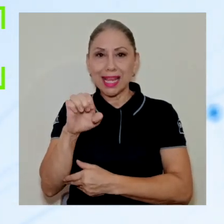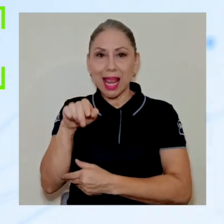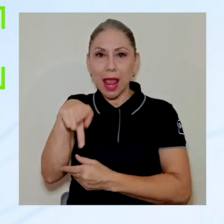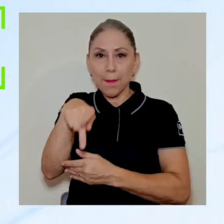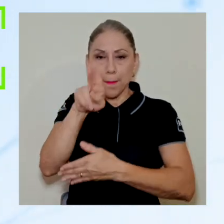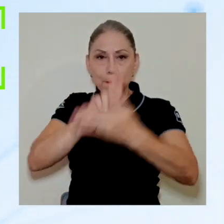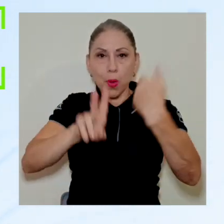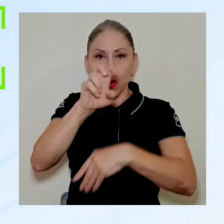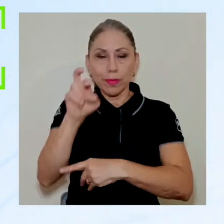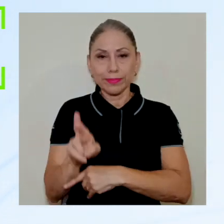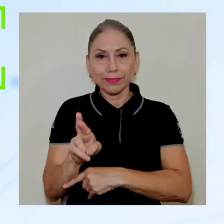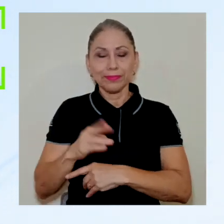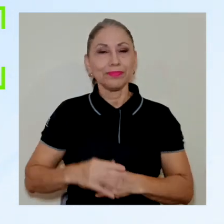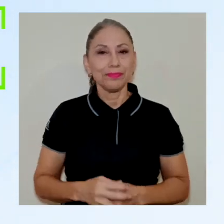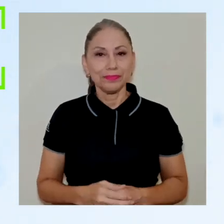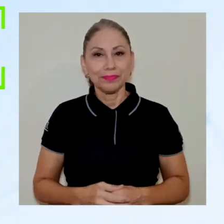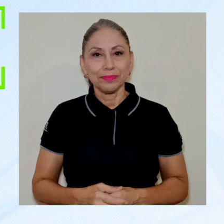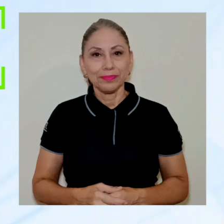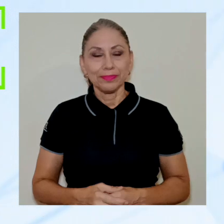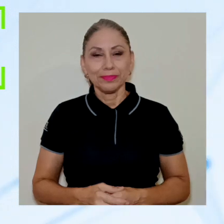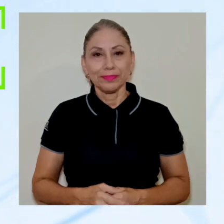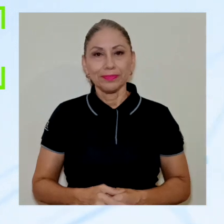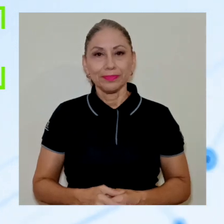de Costa Rica.